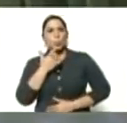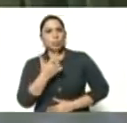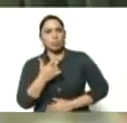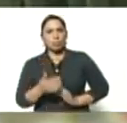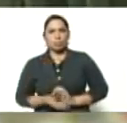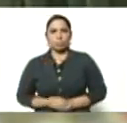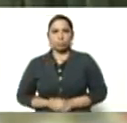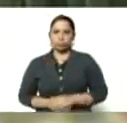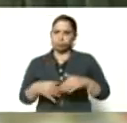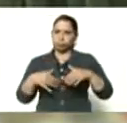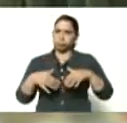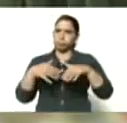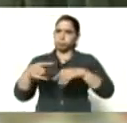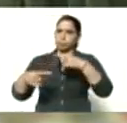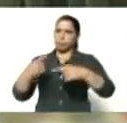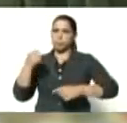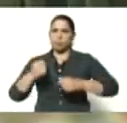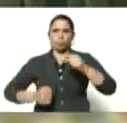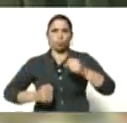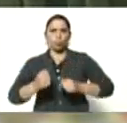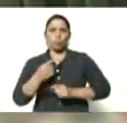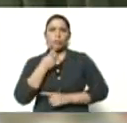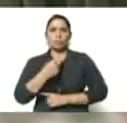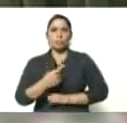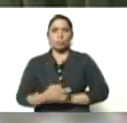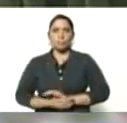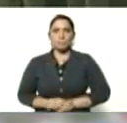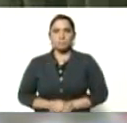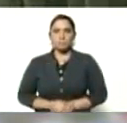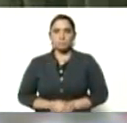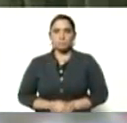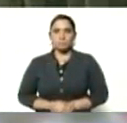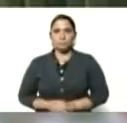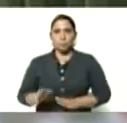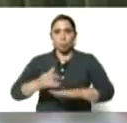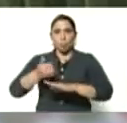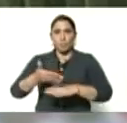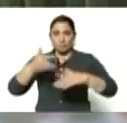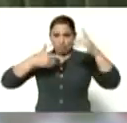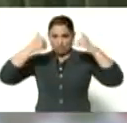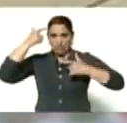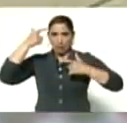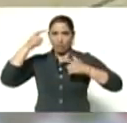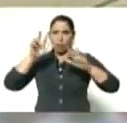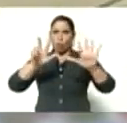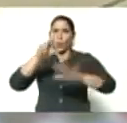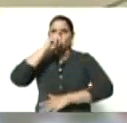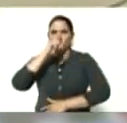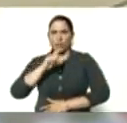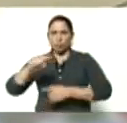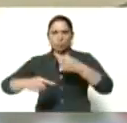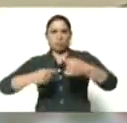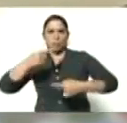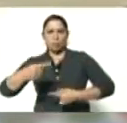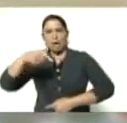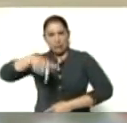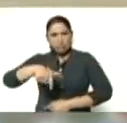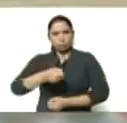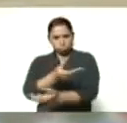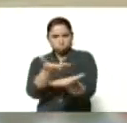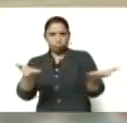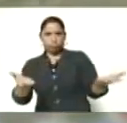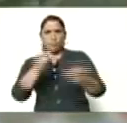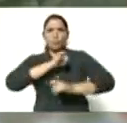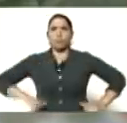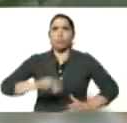a la tropa después del trote, le dijo: comandante Chávez, 8 años después, aquí está tu